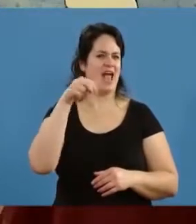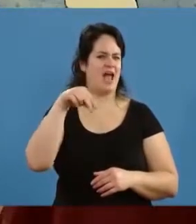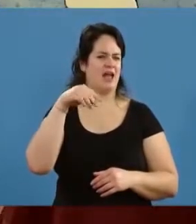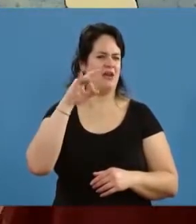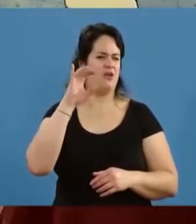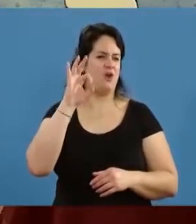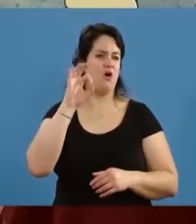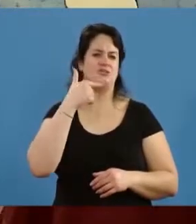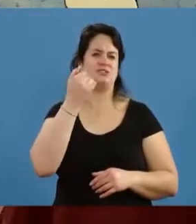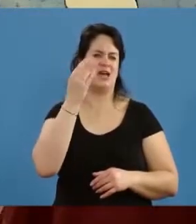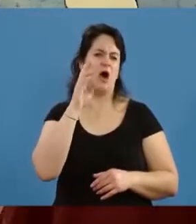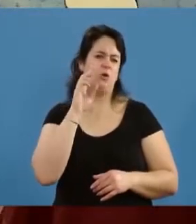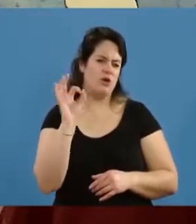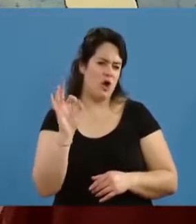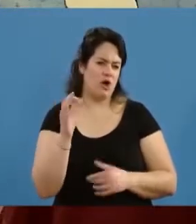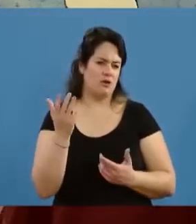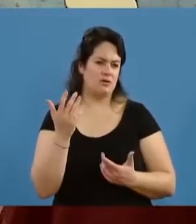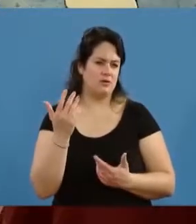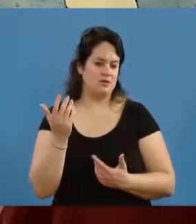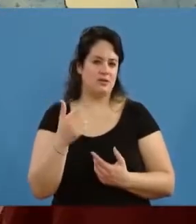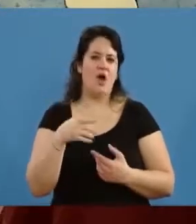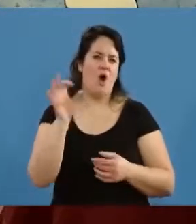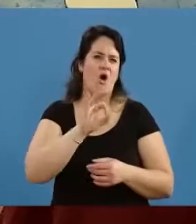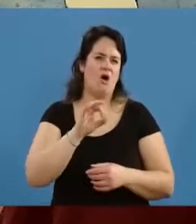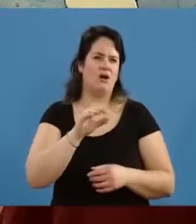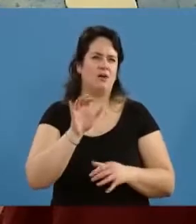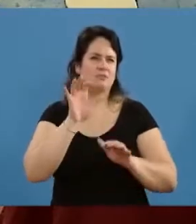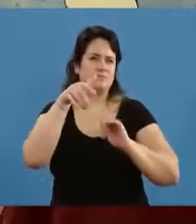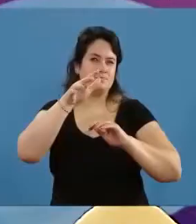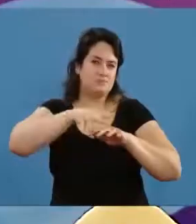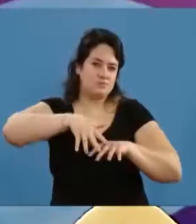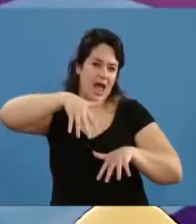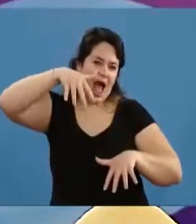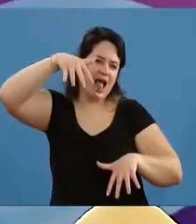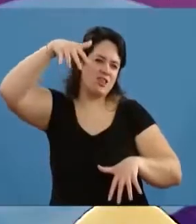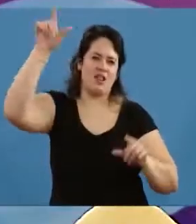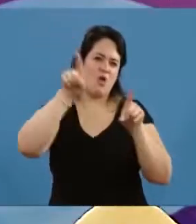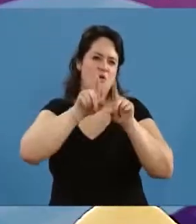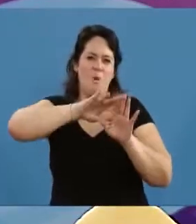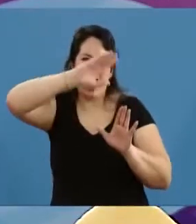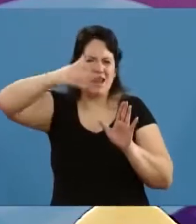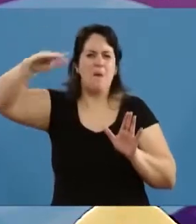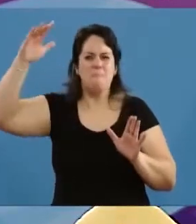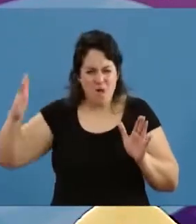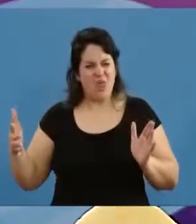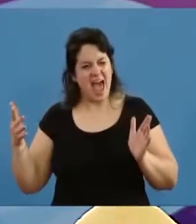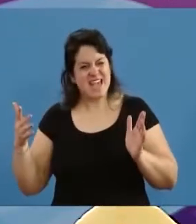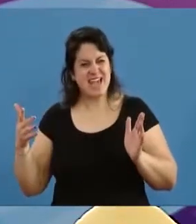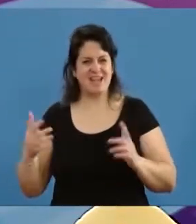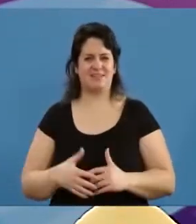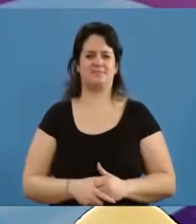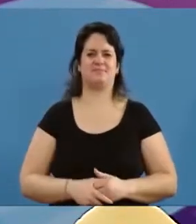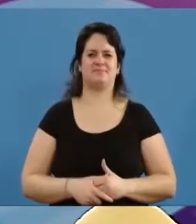ese dinosaurio alto como una montaña? ¿Sería ese dinosaurio alto como